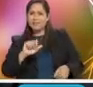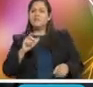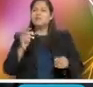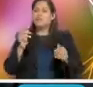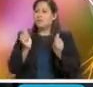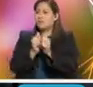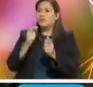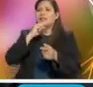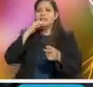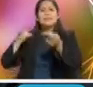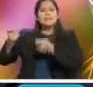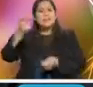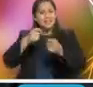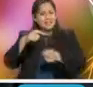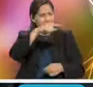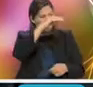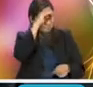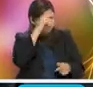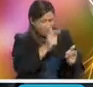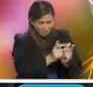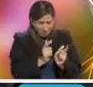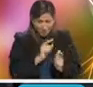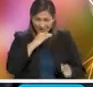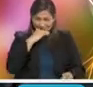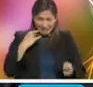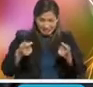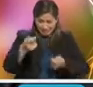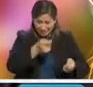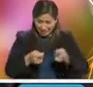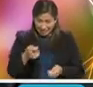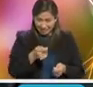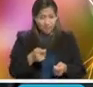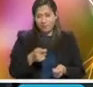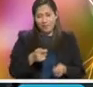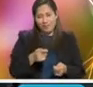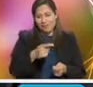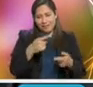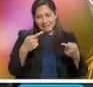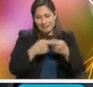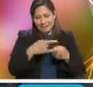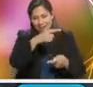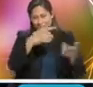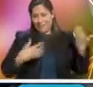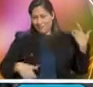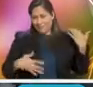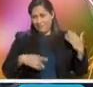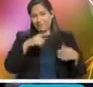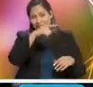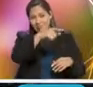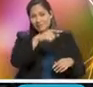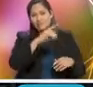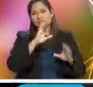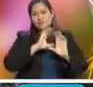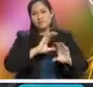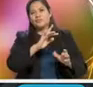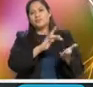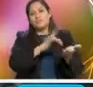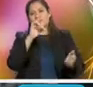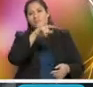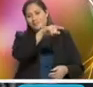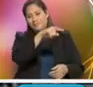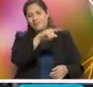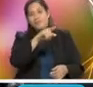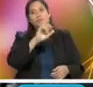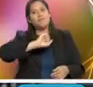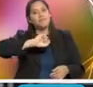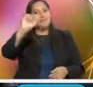salsa. Pensaran que era un grupo del salsa y no, era un grupo totalmente de rock que tomaron esta canción como emblema y fue el